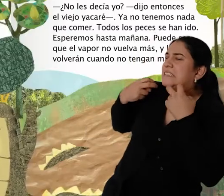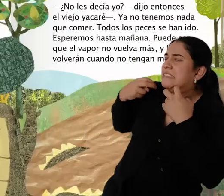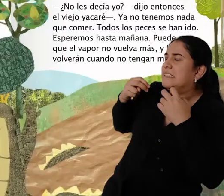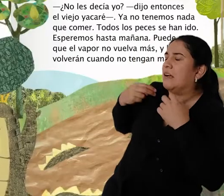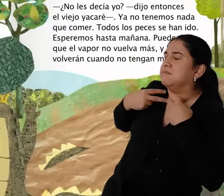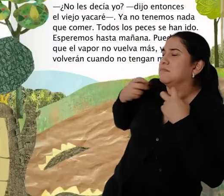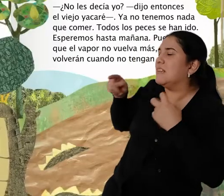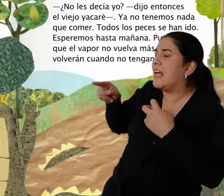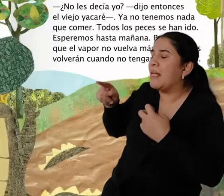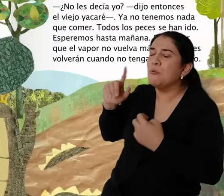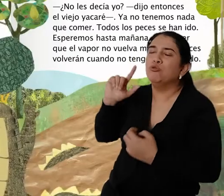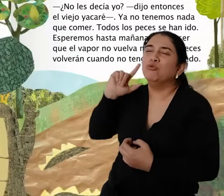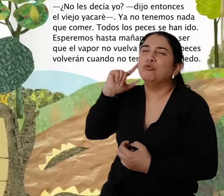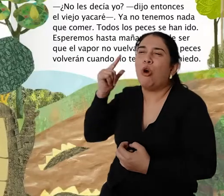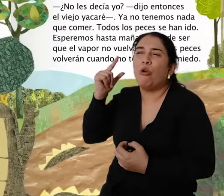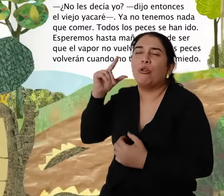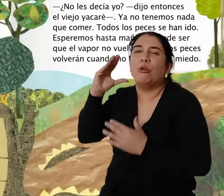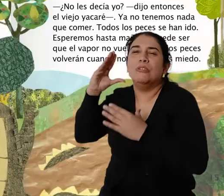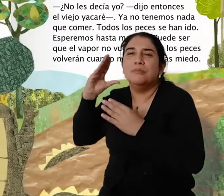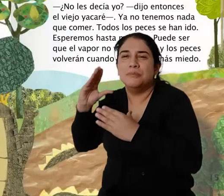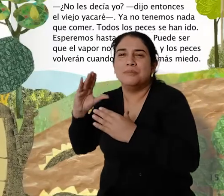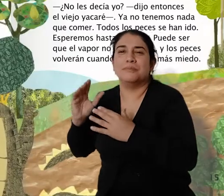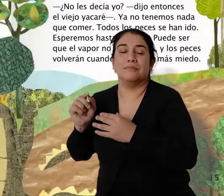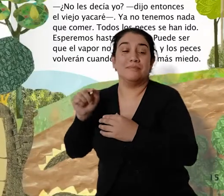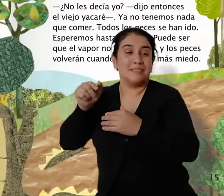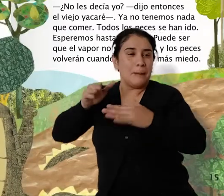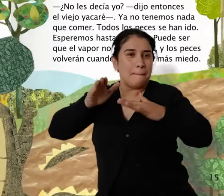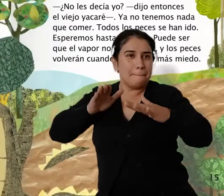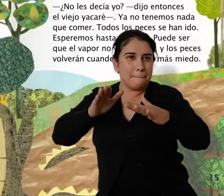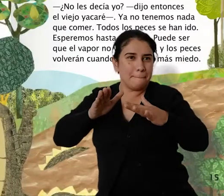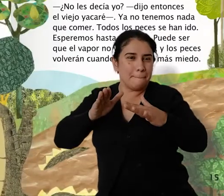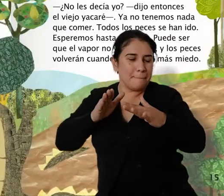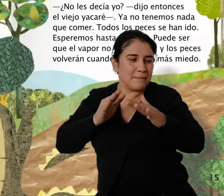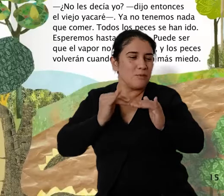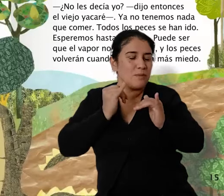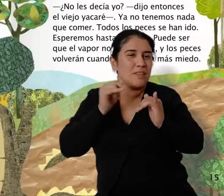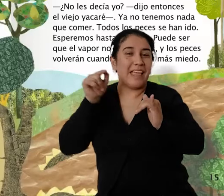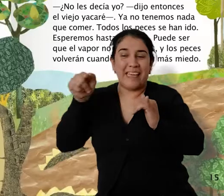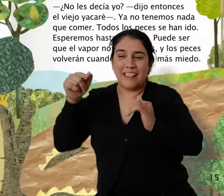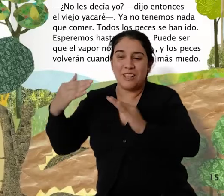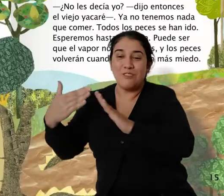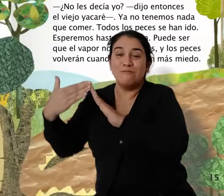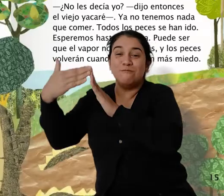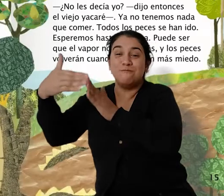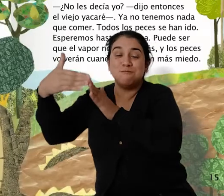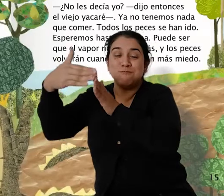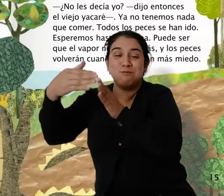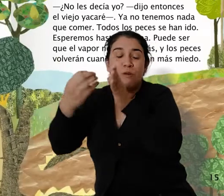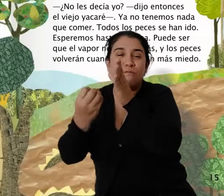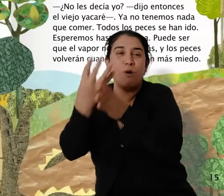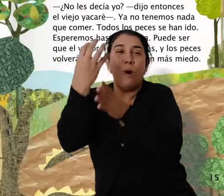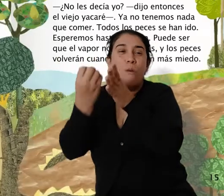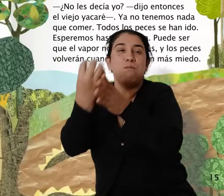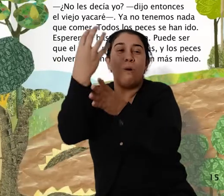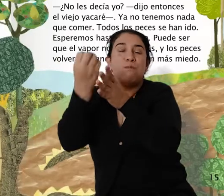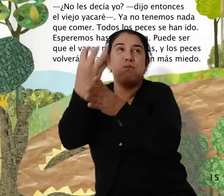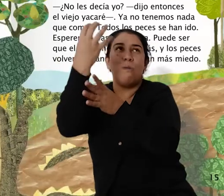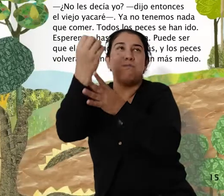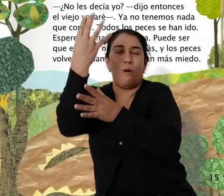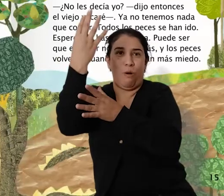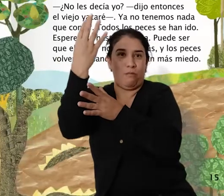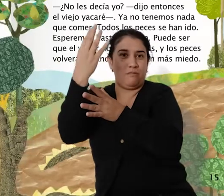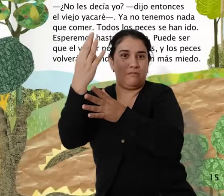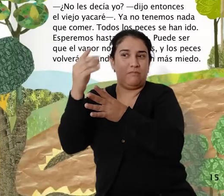viejo yacaré les explicó entonces que era un vapor lleno de fuego y que los yacarés se iban a morir todos si el buque